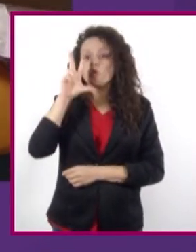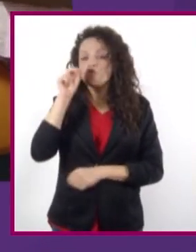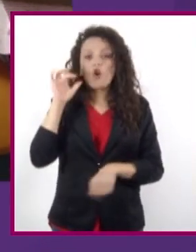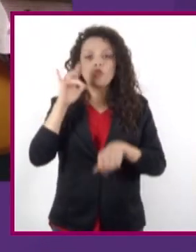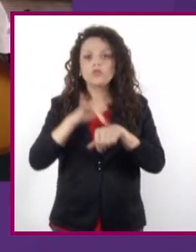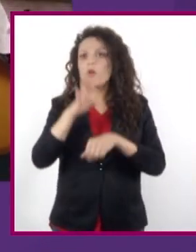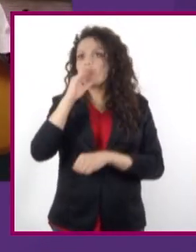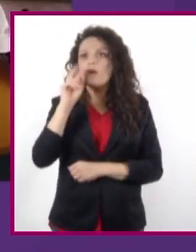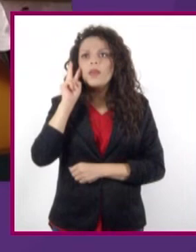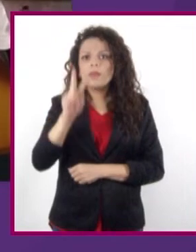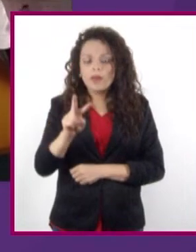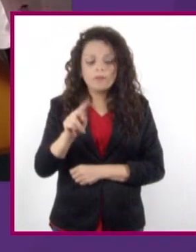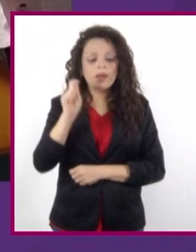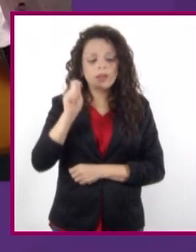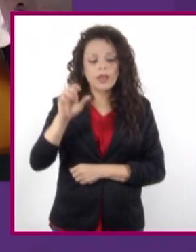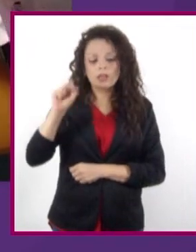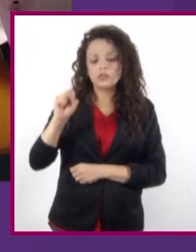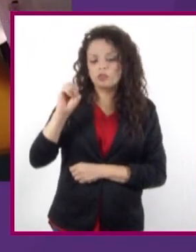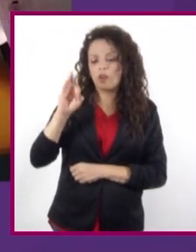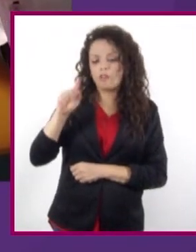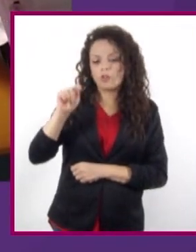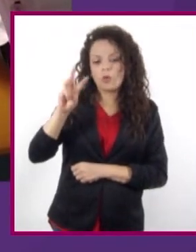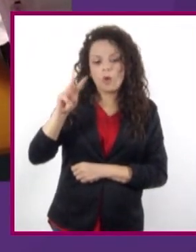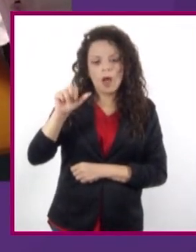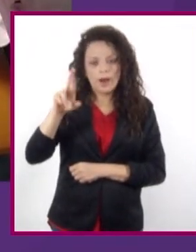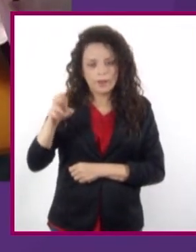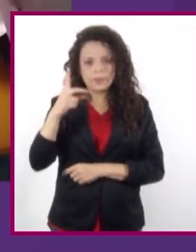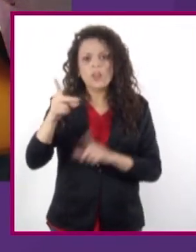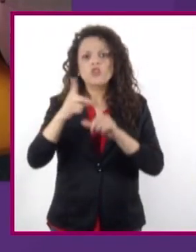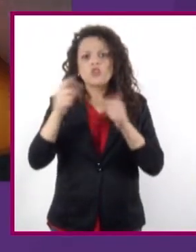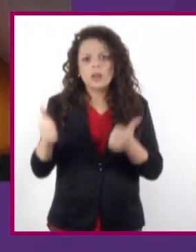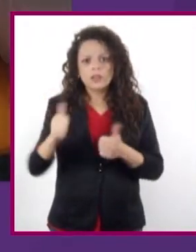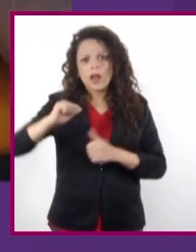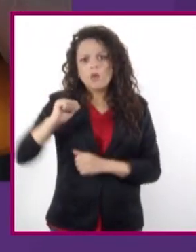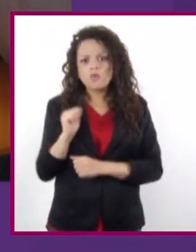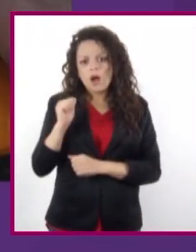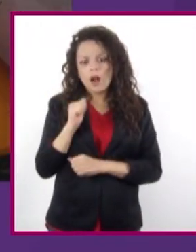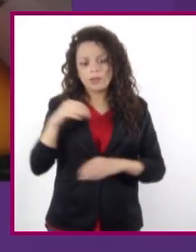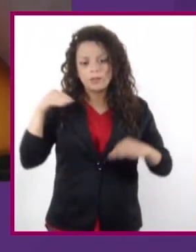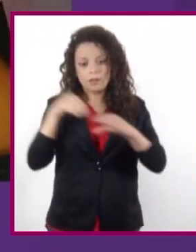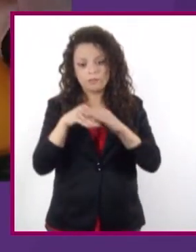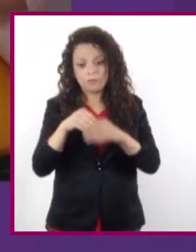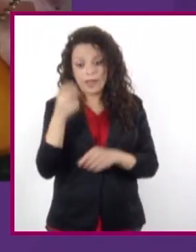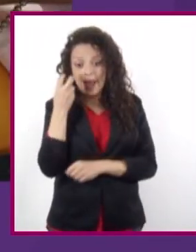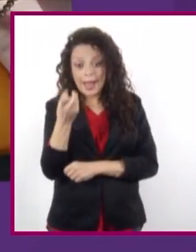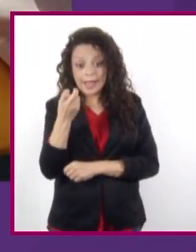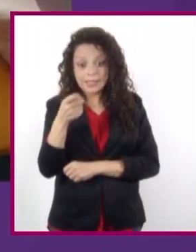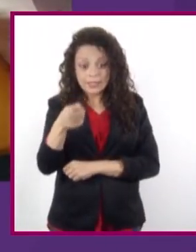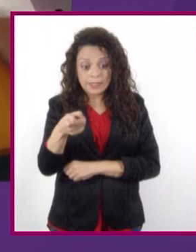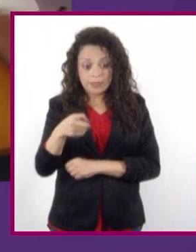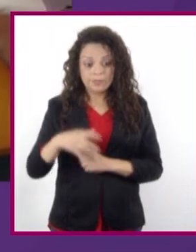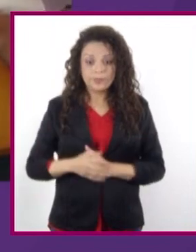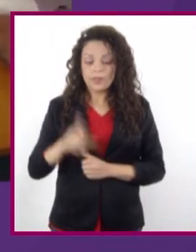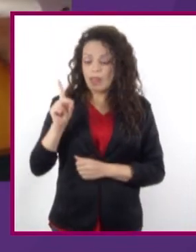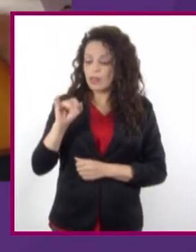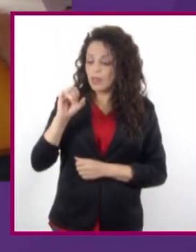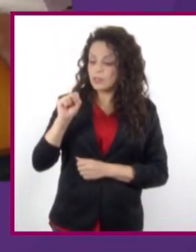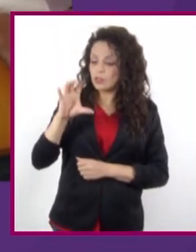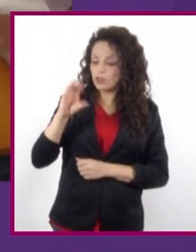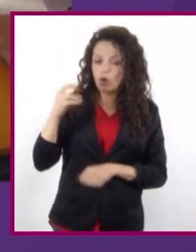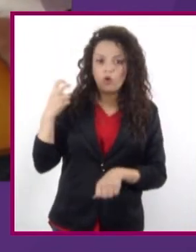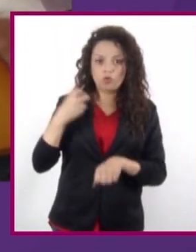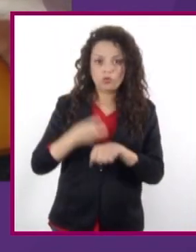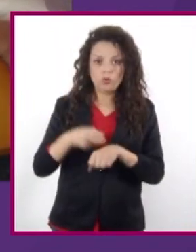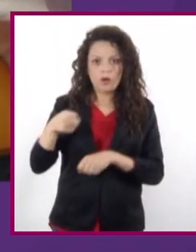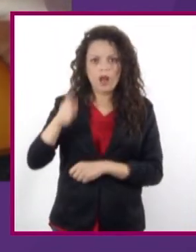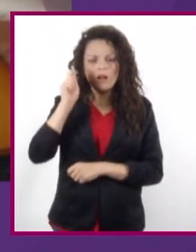o paquetería. Estos se encuentran almacenados en el disco duro. Un dispositivo de